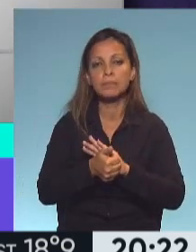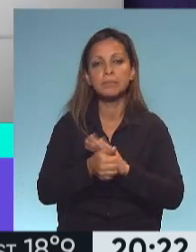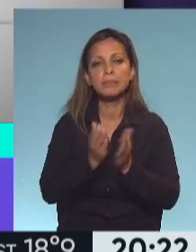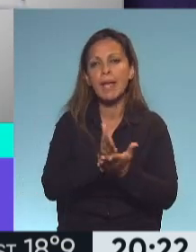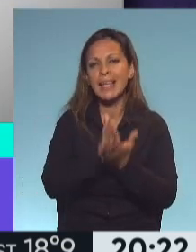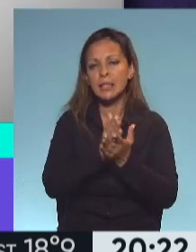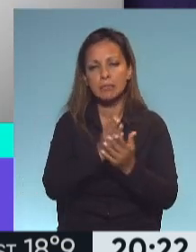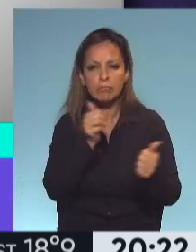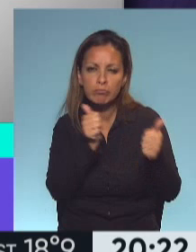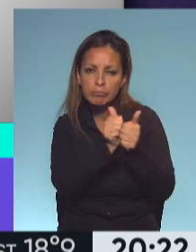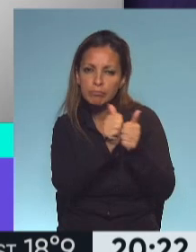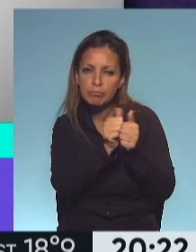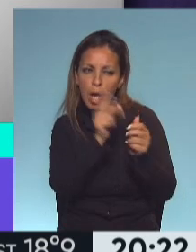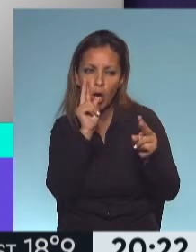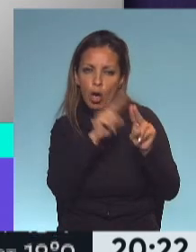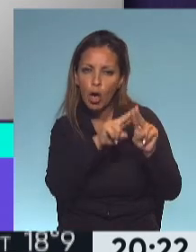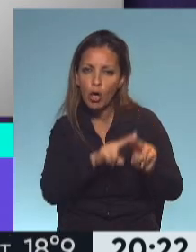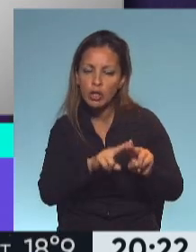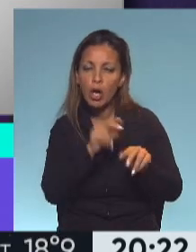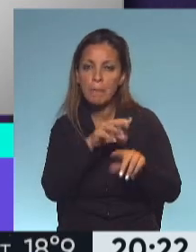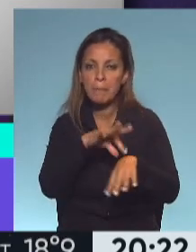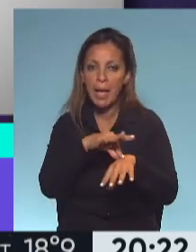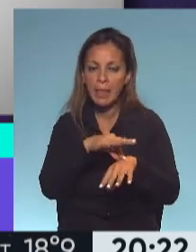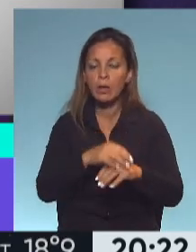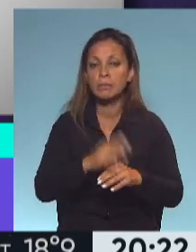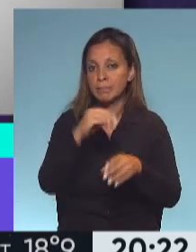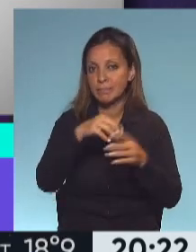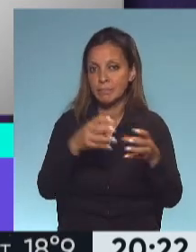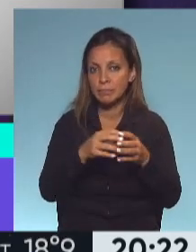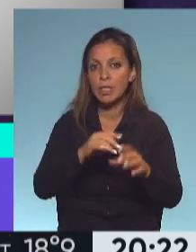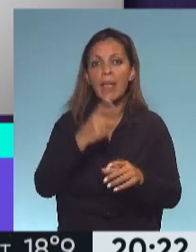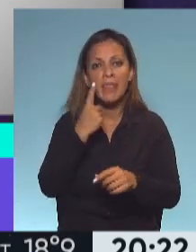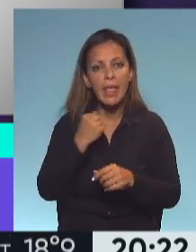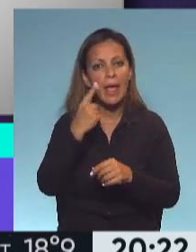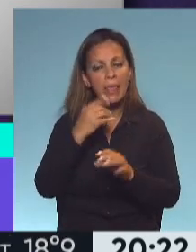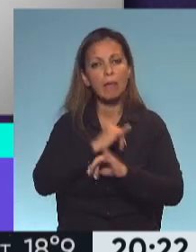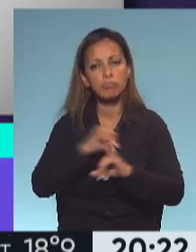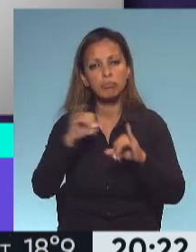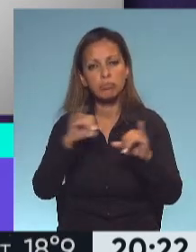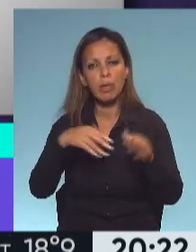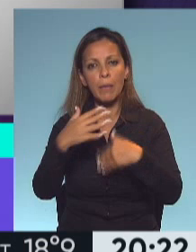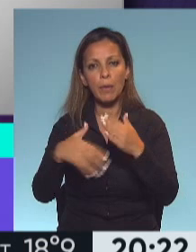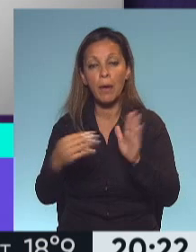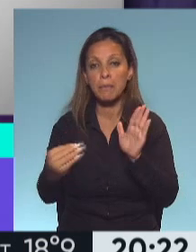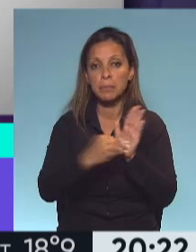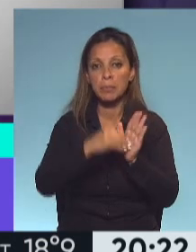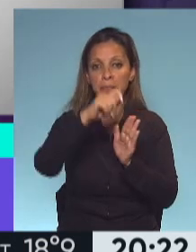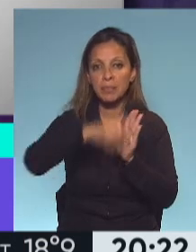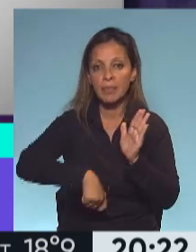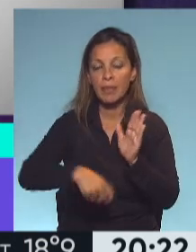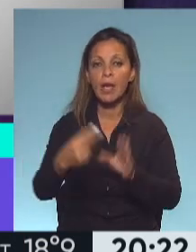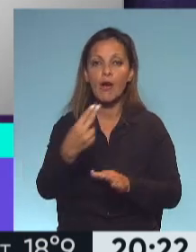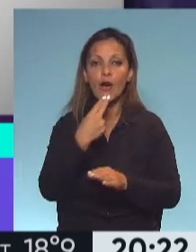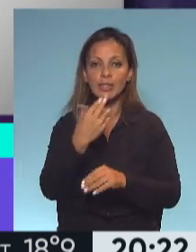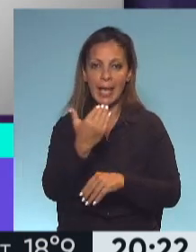estricto control médico a cargo de la unidad médica presidencial se informará diariamente su evolución esto fecha con el 11 de abril es decir en